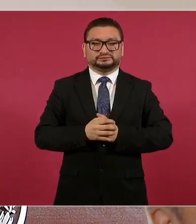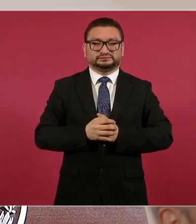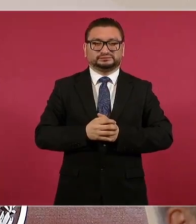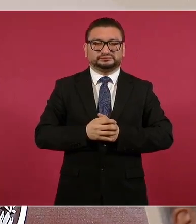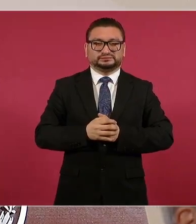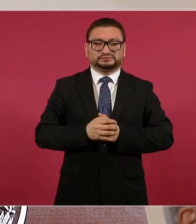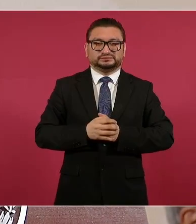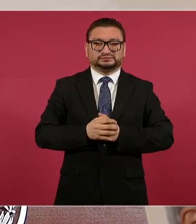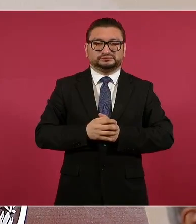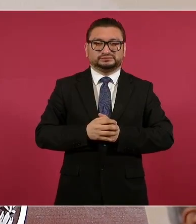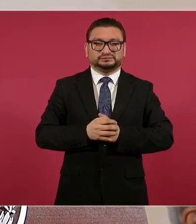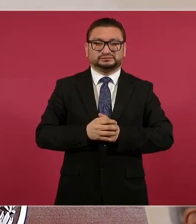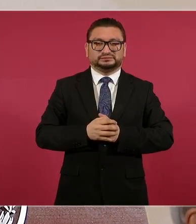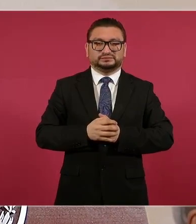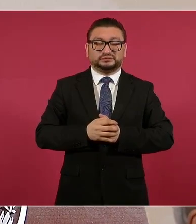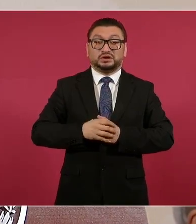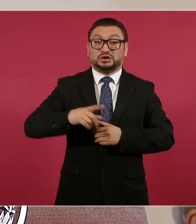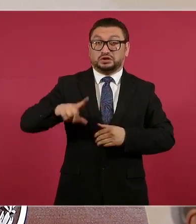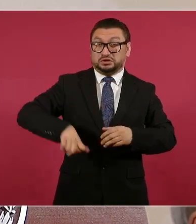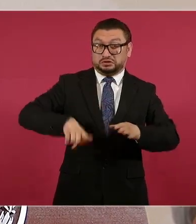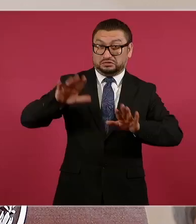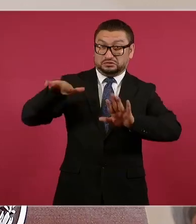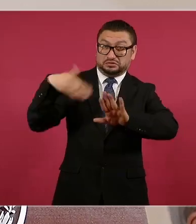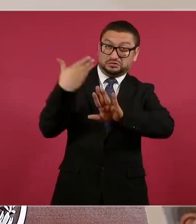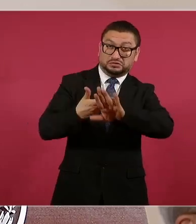en contra del gobierno